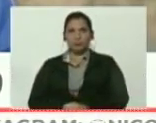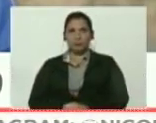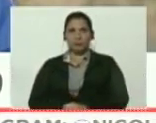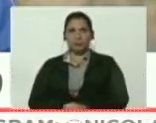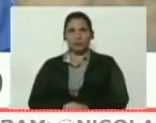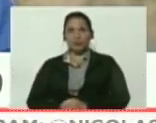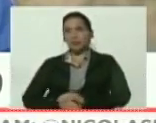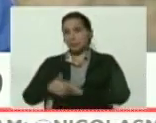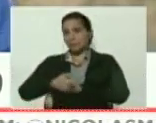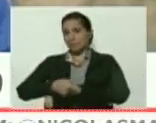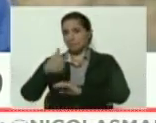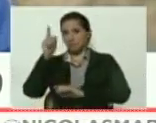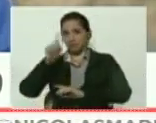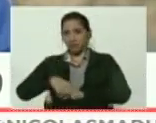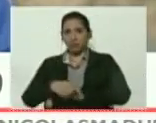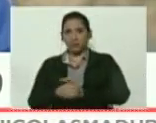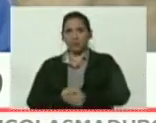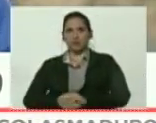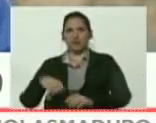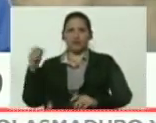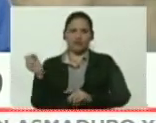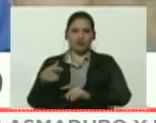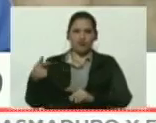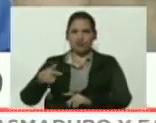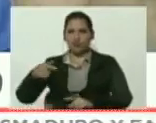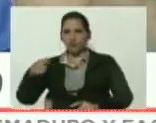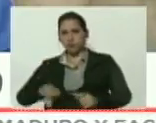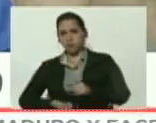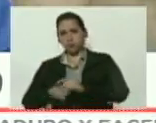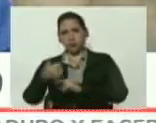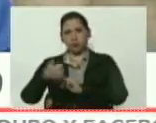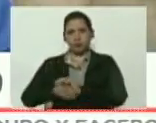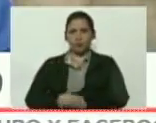chapita, gurrufío, metra,